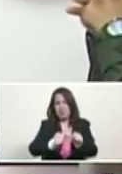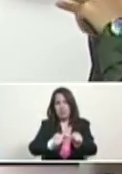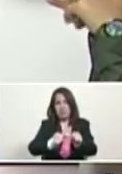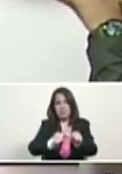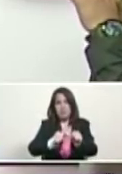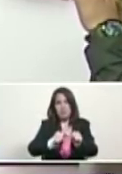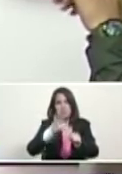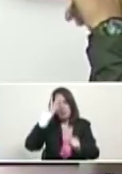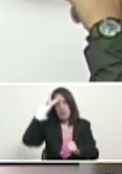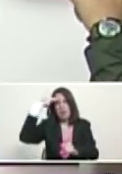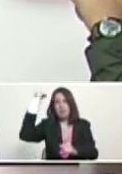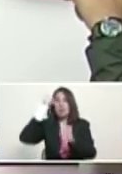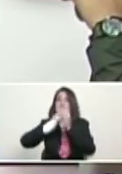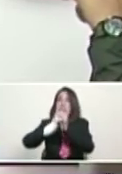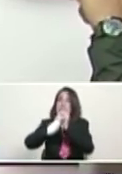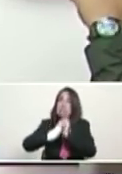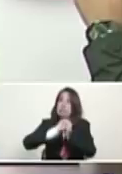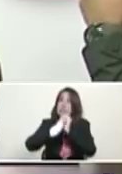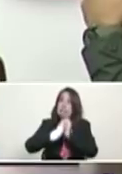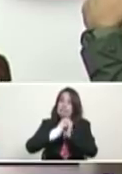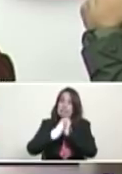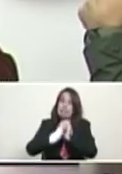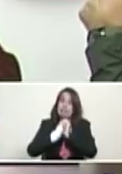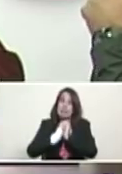A Dios rogando.